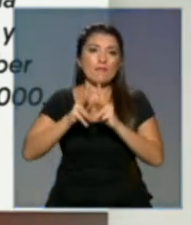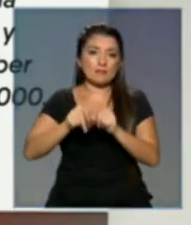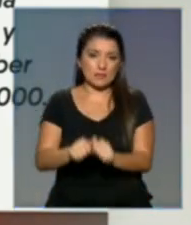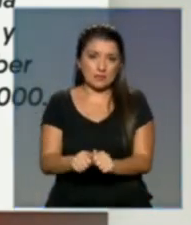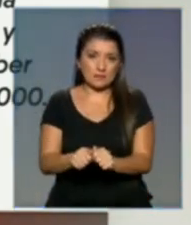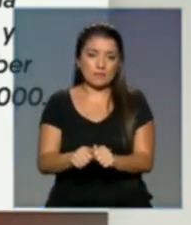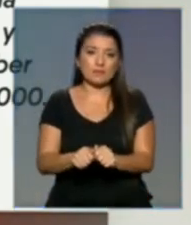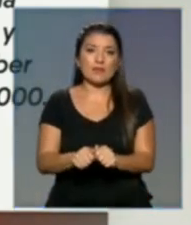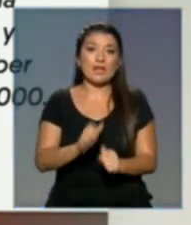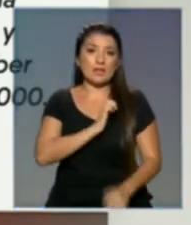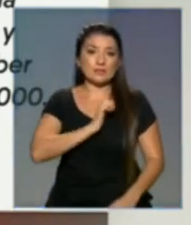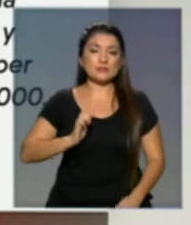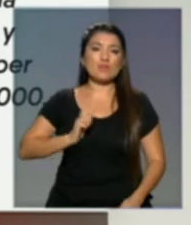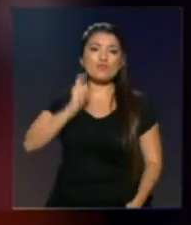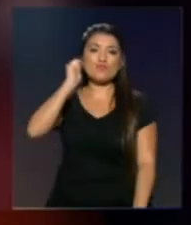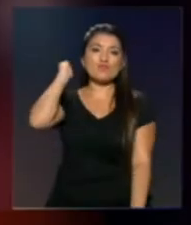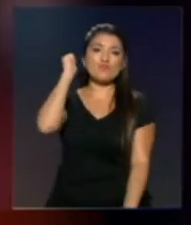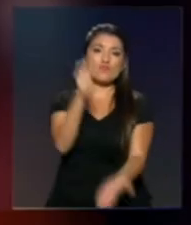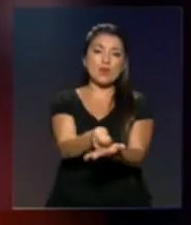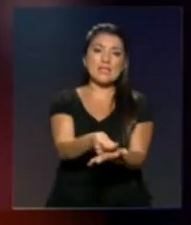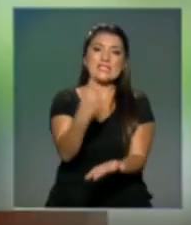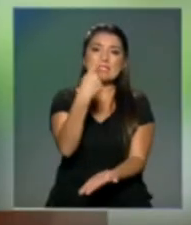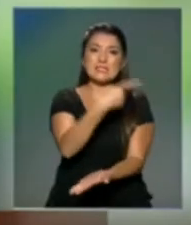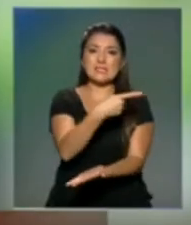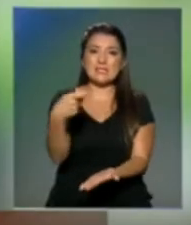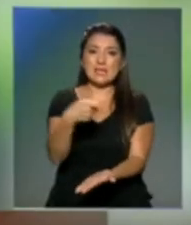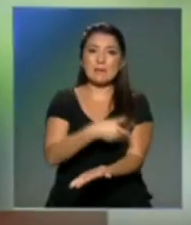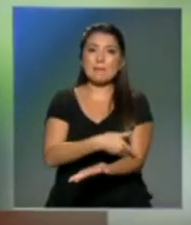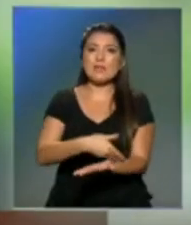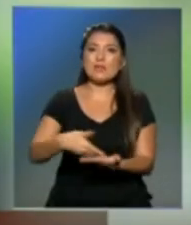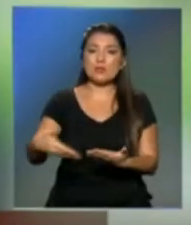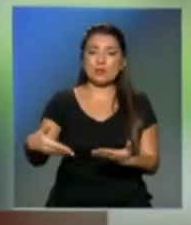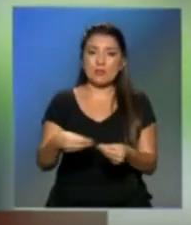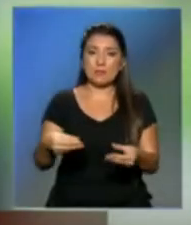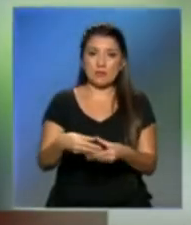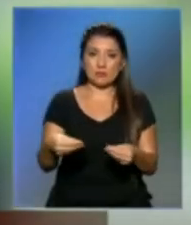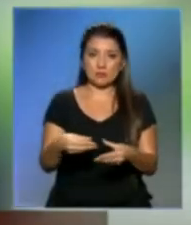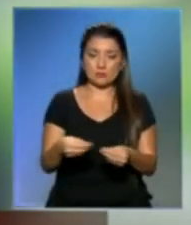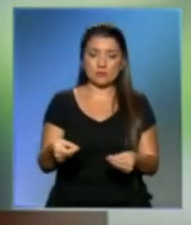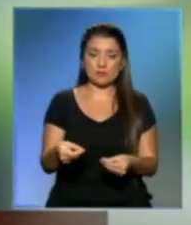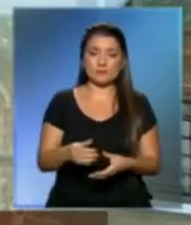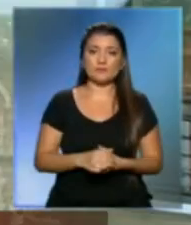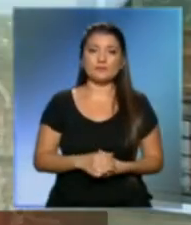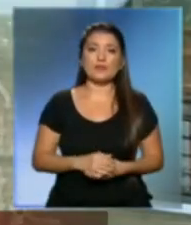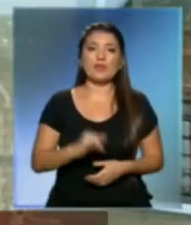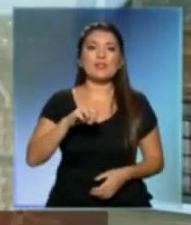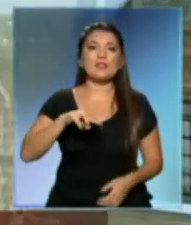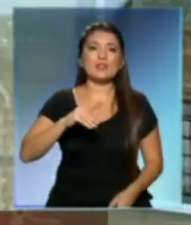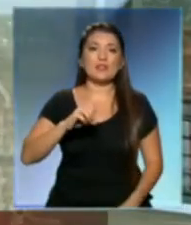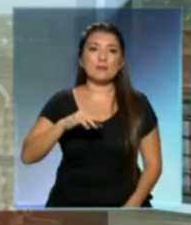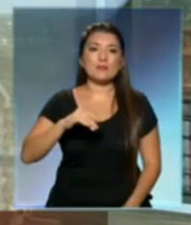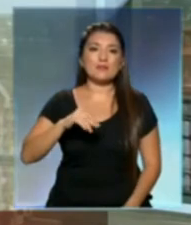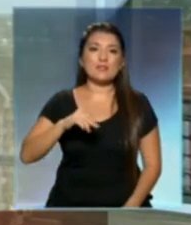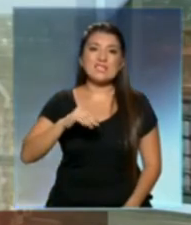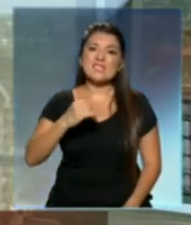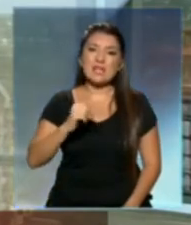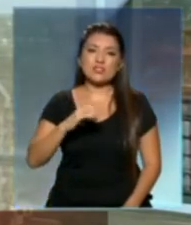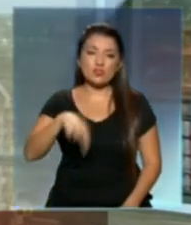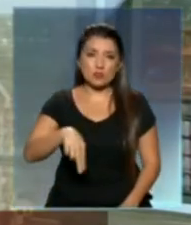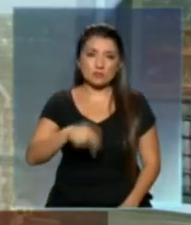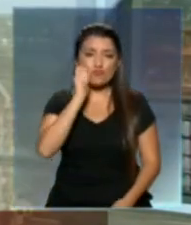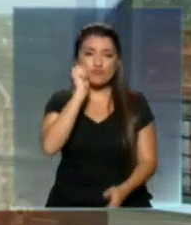el estado deberá pagar 100 millones de pesos de indemnización el estado sería responsable de